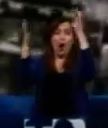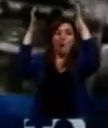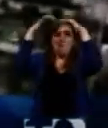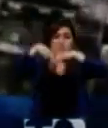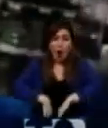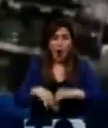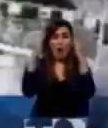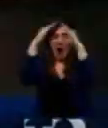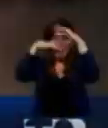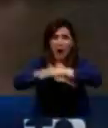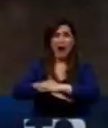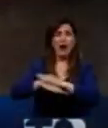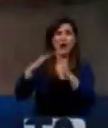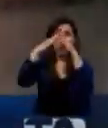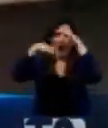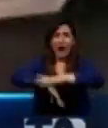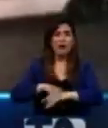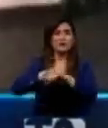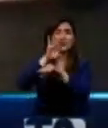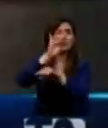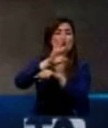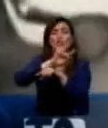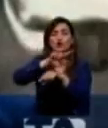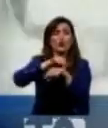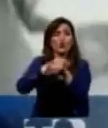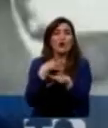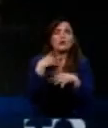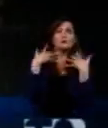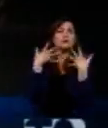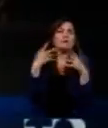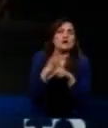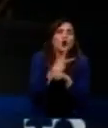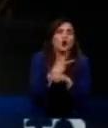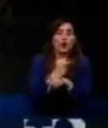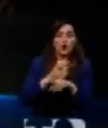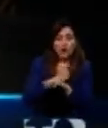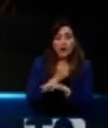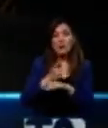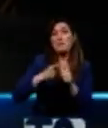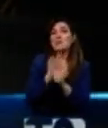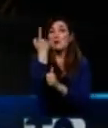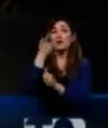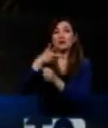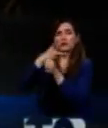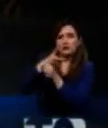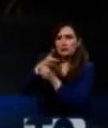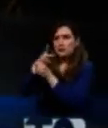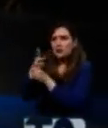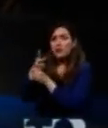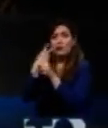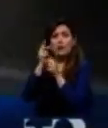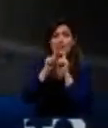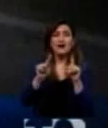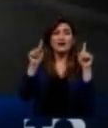eternizaron en 48 segundos de horror. A las pocas horas, las primeras imágenes de lo ocurrido